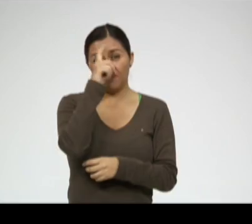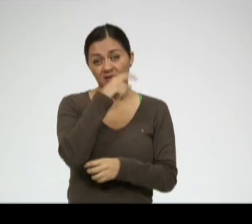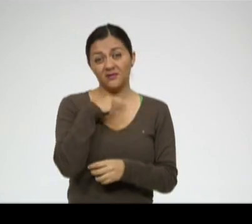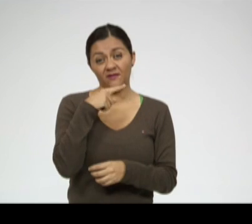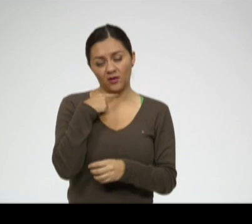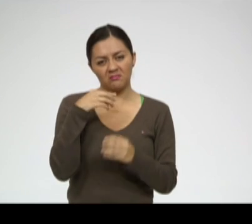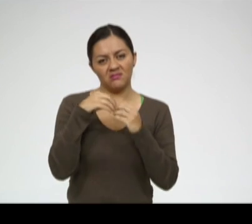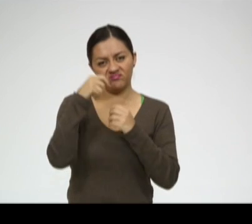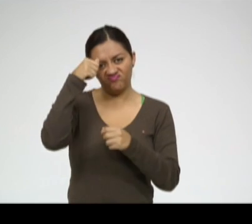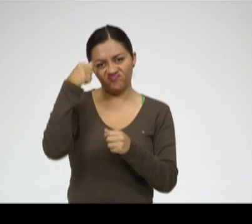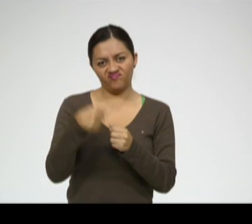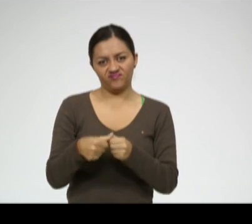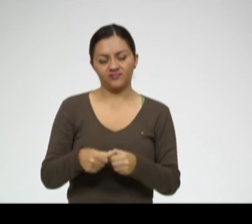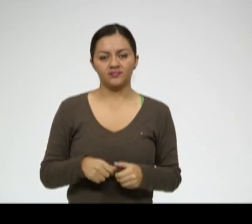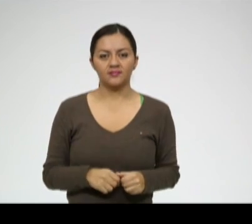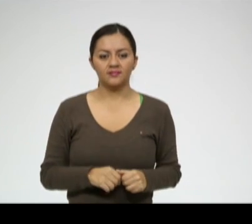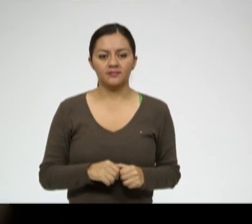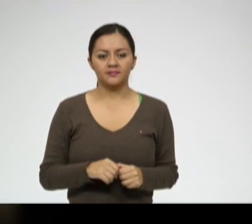buenos.